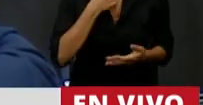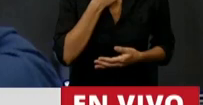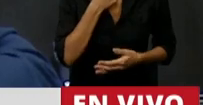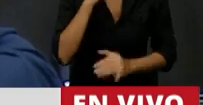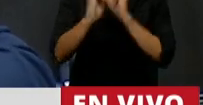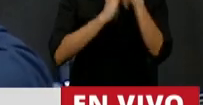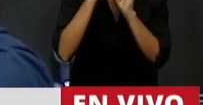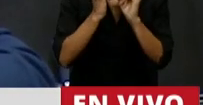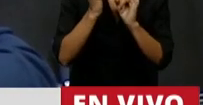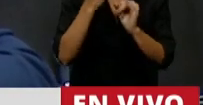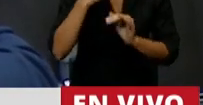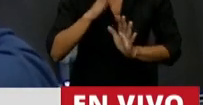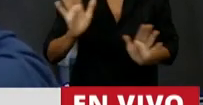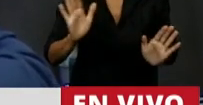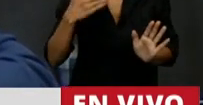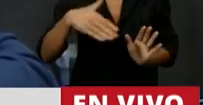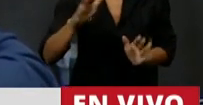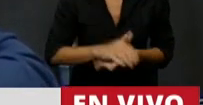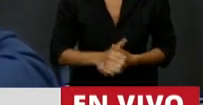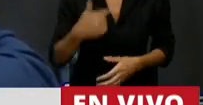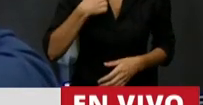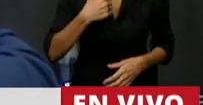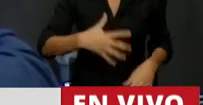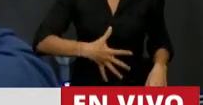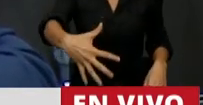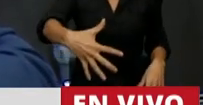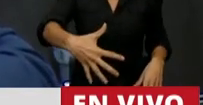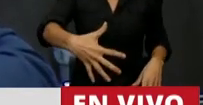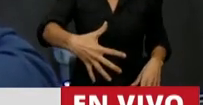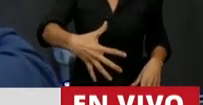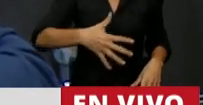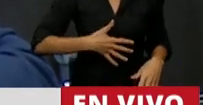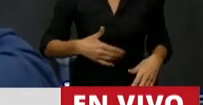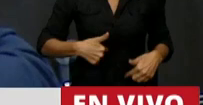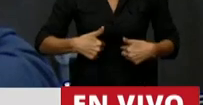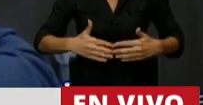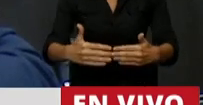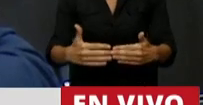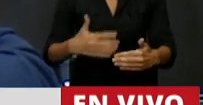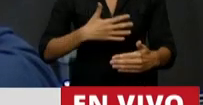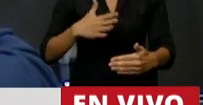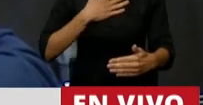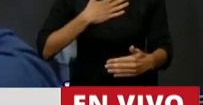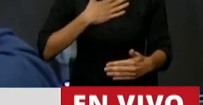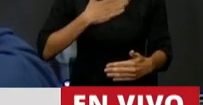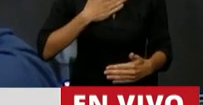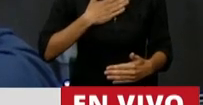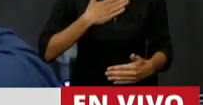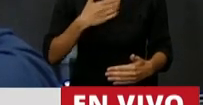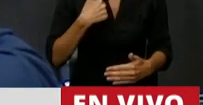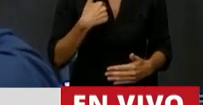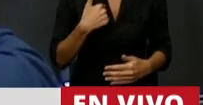quiero contarle que estoy embarazada, que es un embarazo